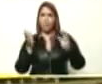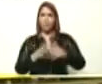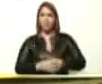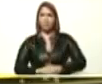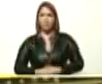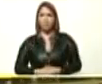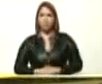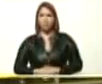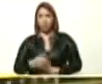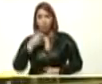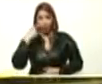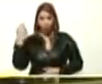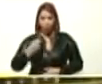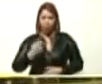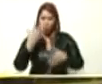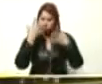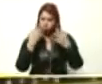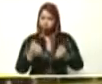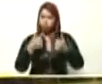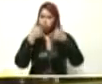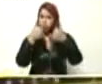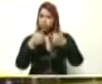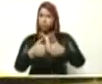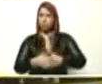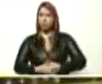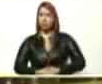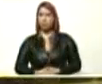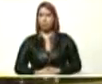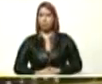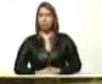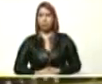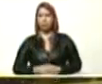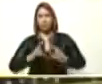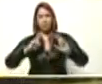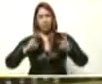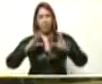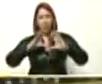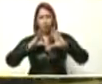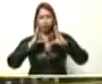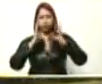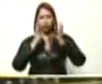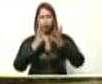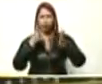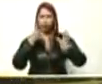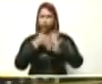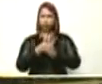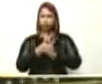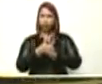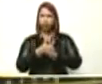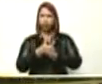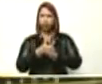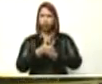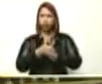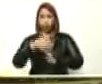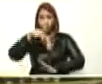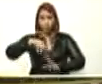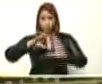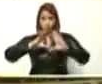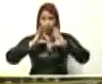es un hombre, entiende muy bien, los asuntos del mundo, de este mundo,